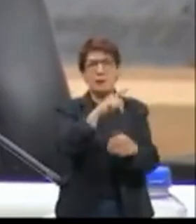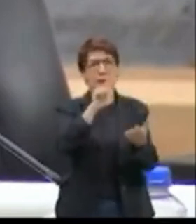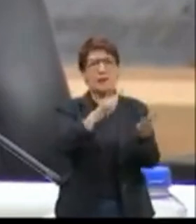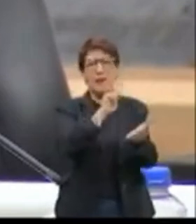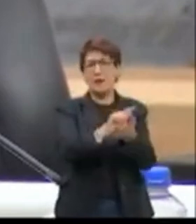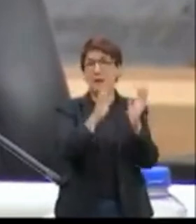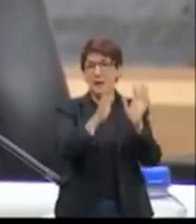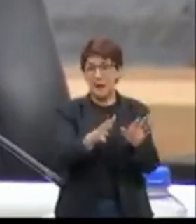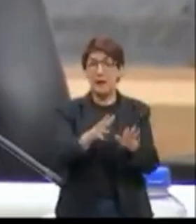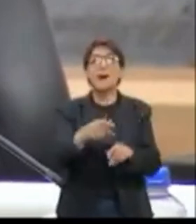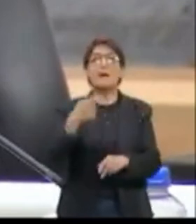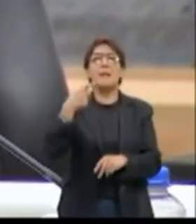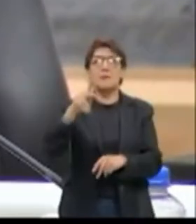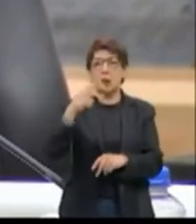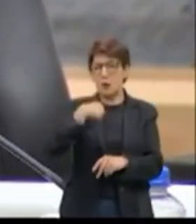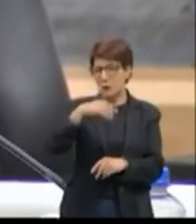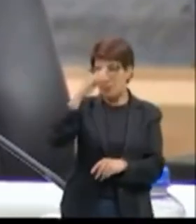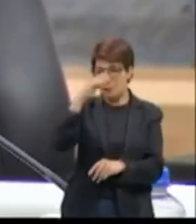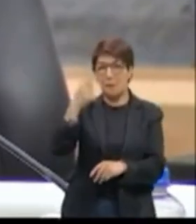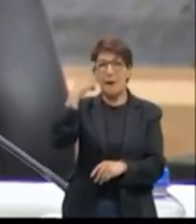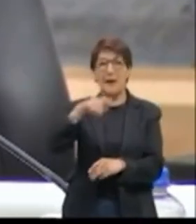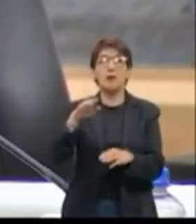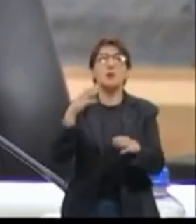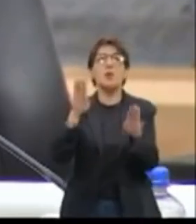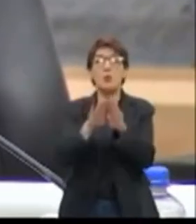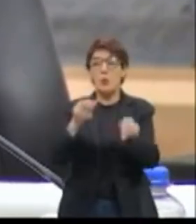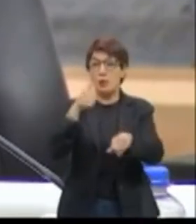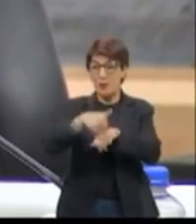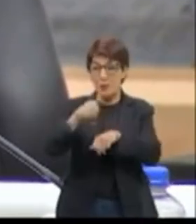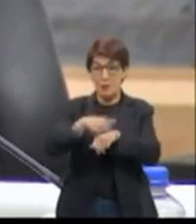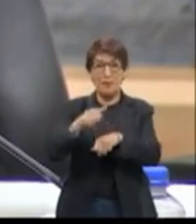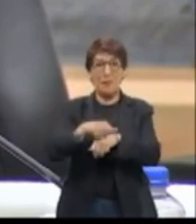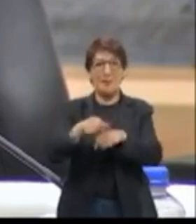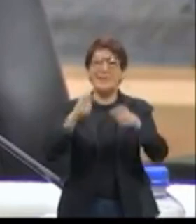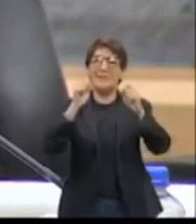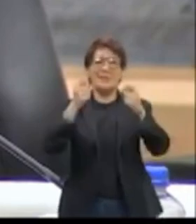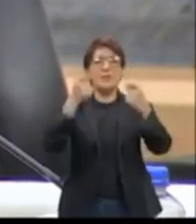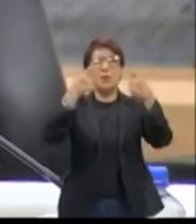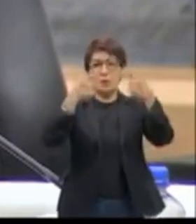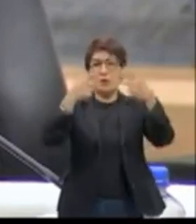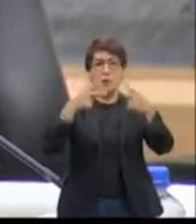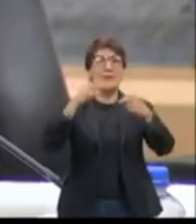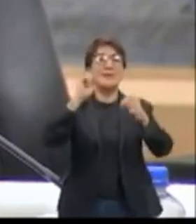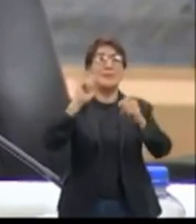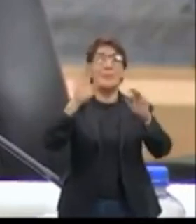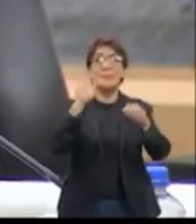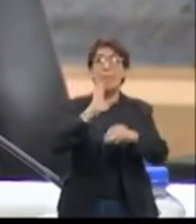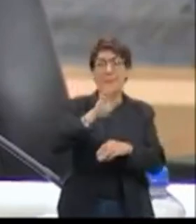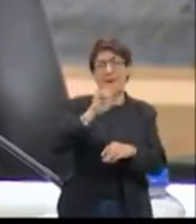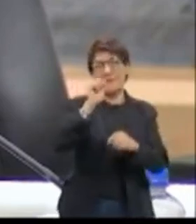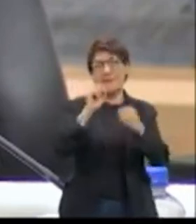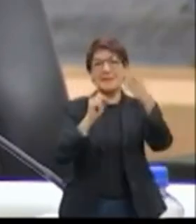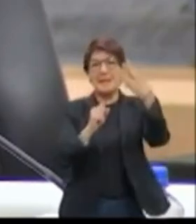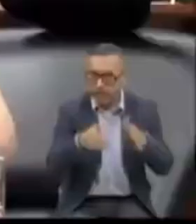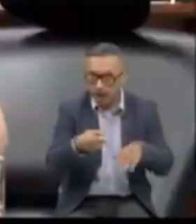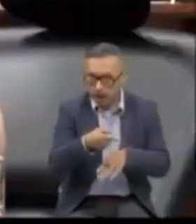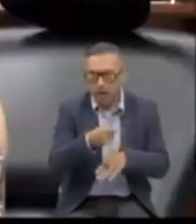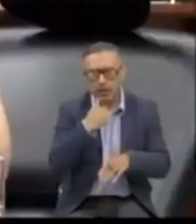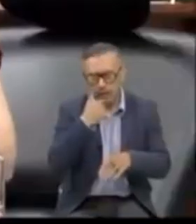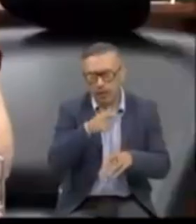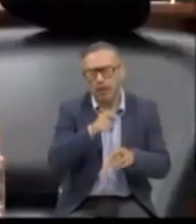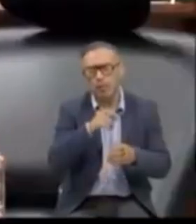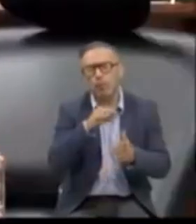presente. Y ese tema, pues es un tema muy importante, porque reitero, el resto del INE, digamos, el INE operativo,